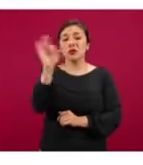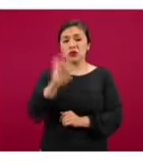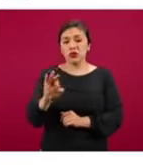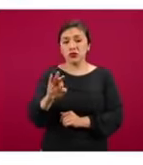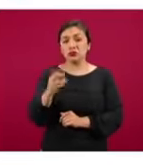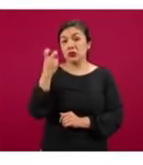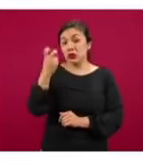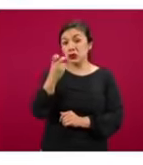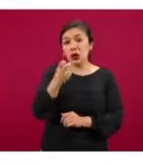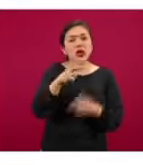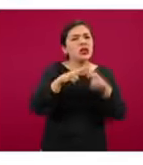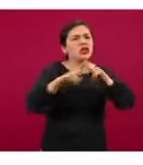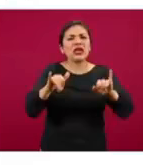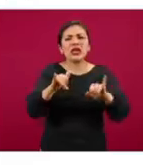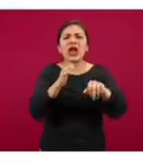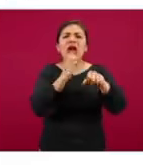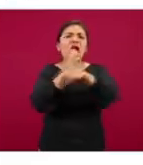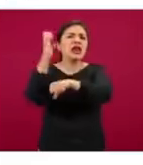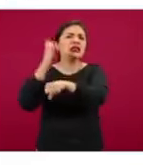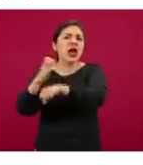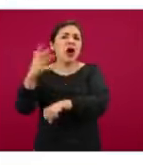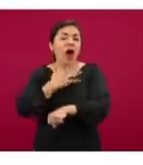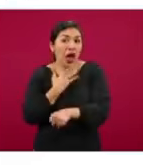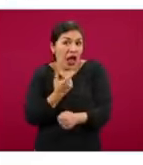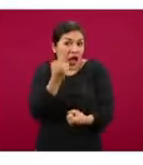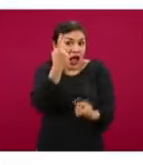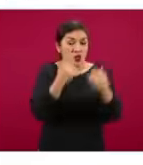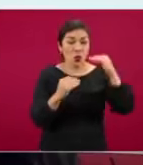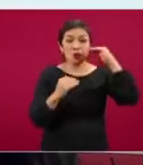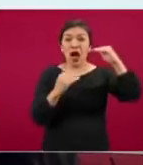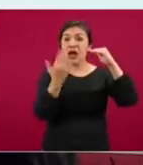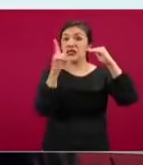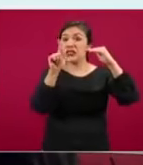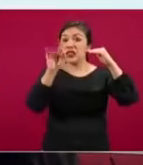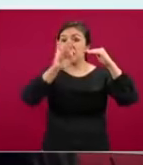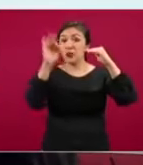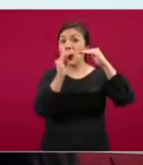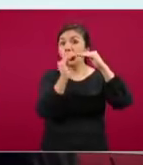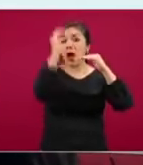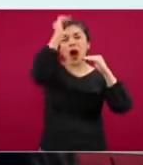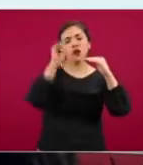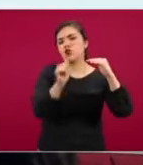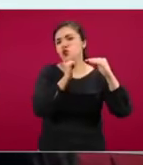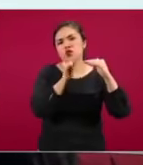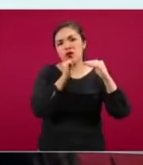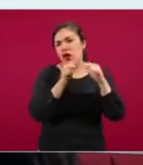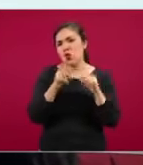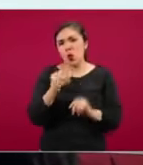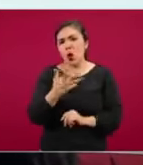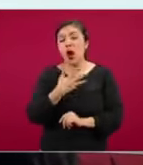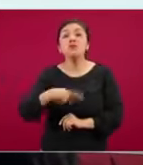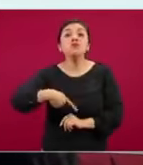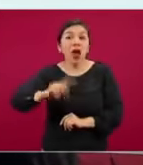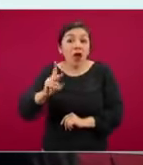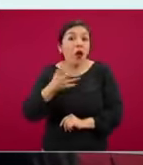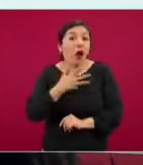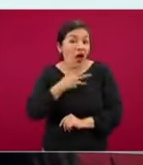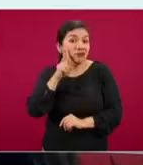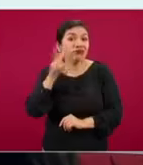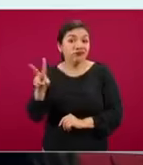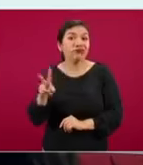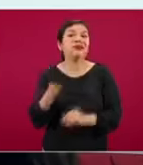sin ninguna entidad está superando ese nivel de seguridad de un 70%, sin embargo sí hay un